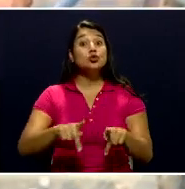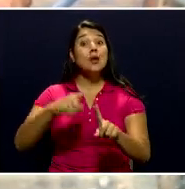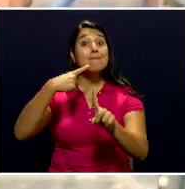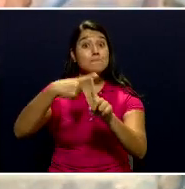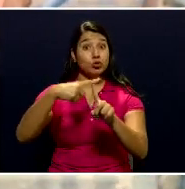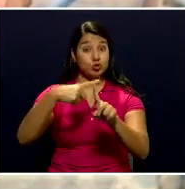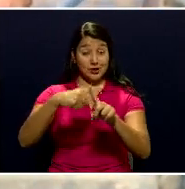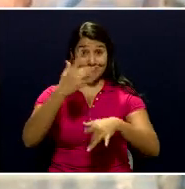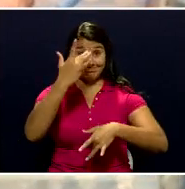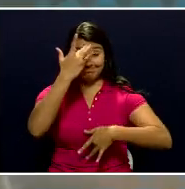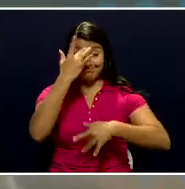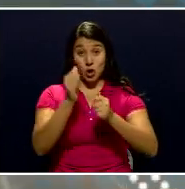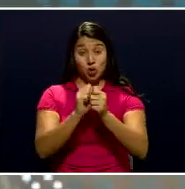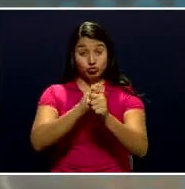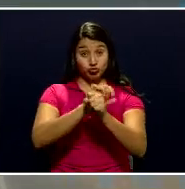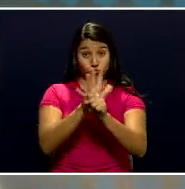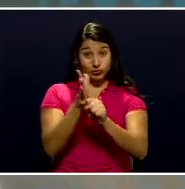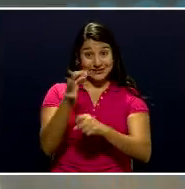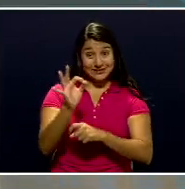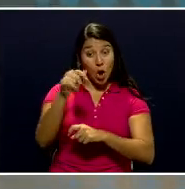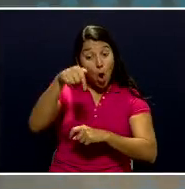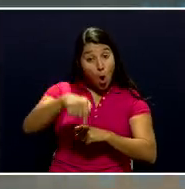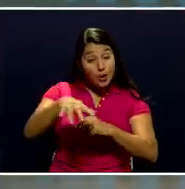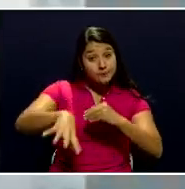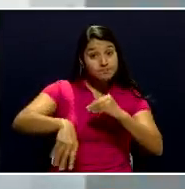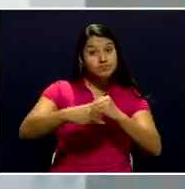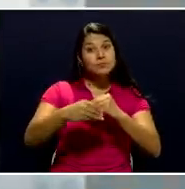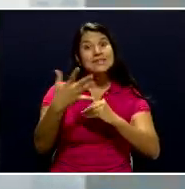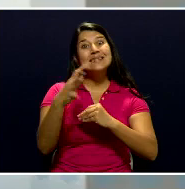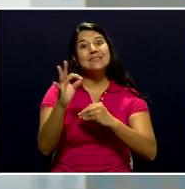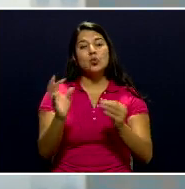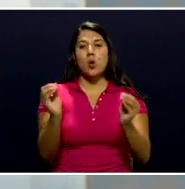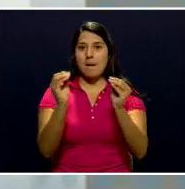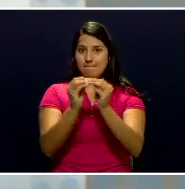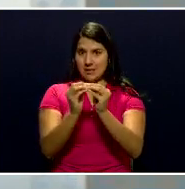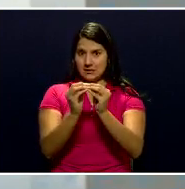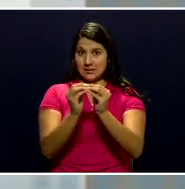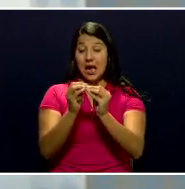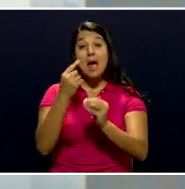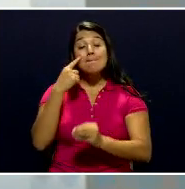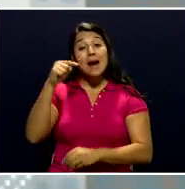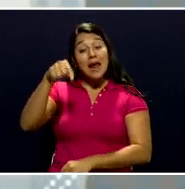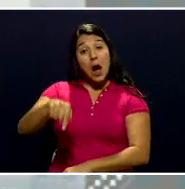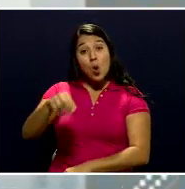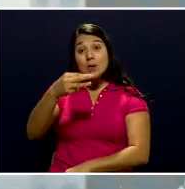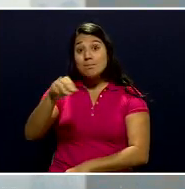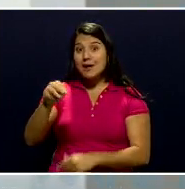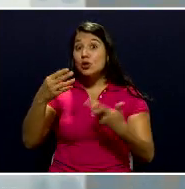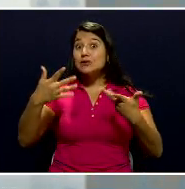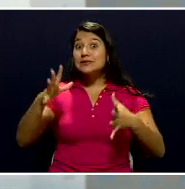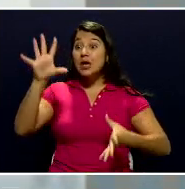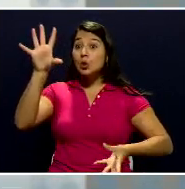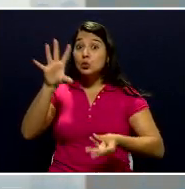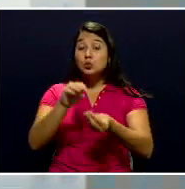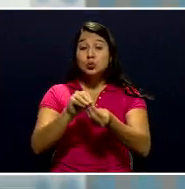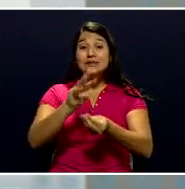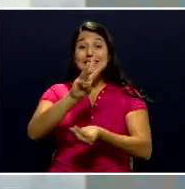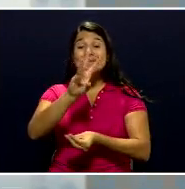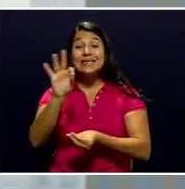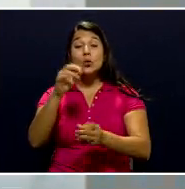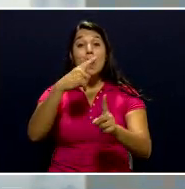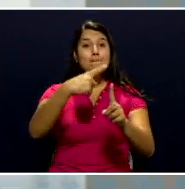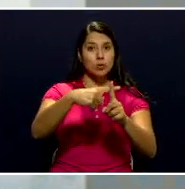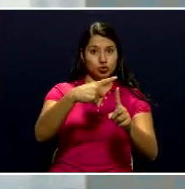coronavirus aumentaron en 19 en tan solo 24 horas. Para este miércoles se reportaron 69 casos positivos y